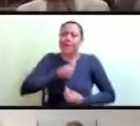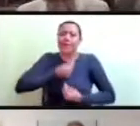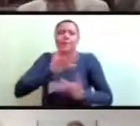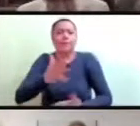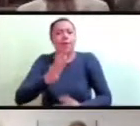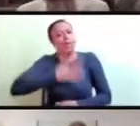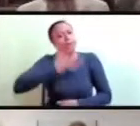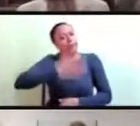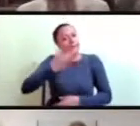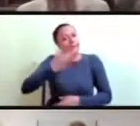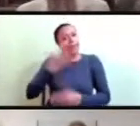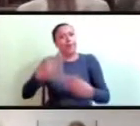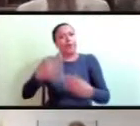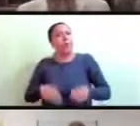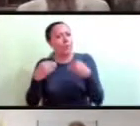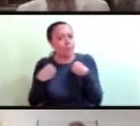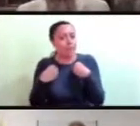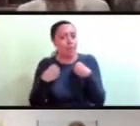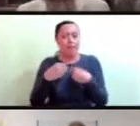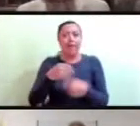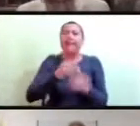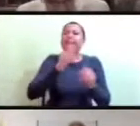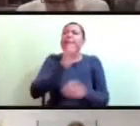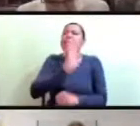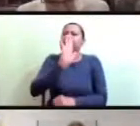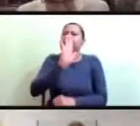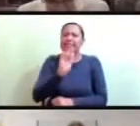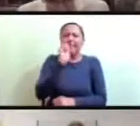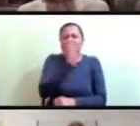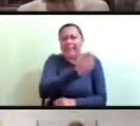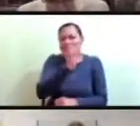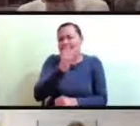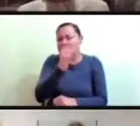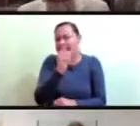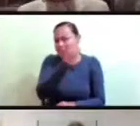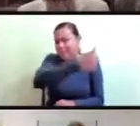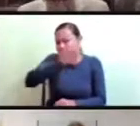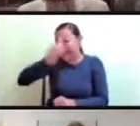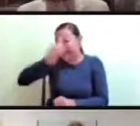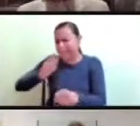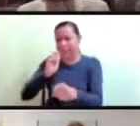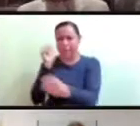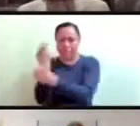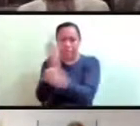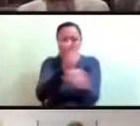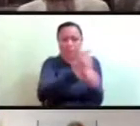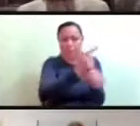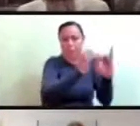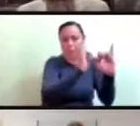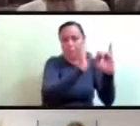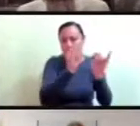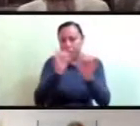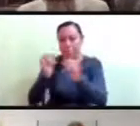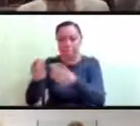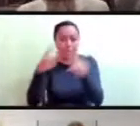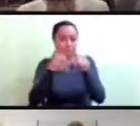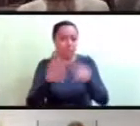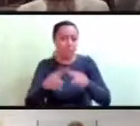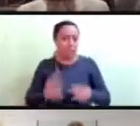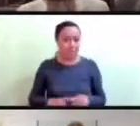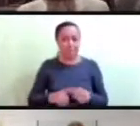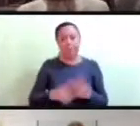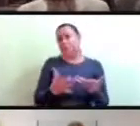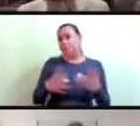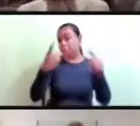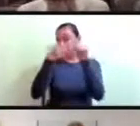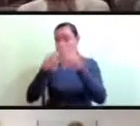existencia, que nos define como seres humanos, quizás más que otras ciencias. Los diferentes tipos de arte forman